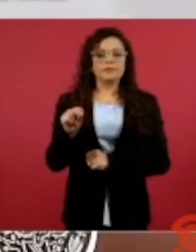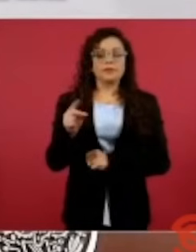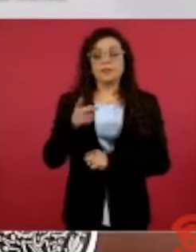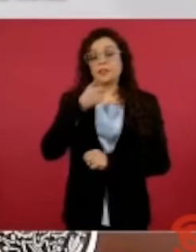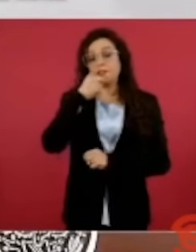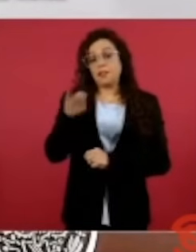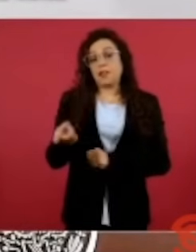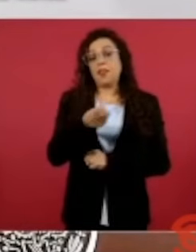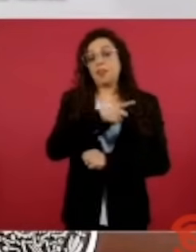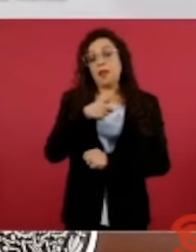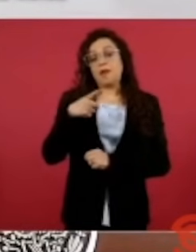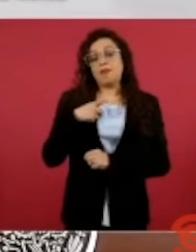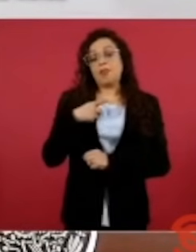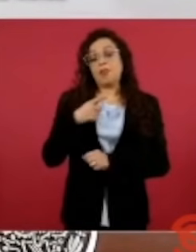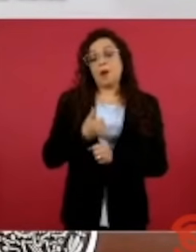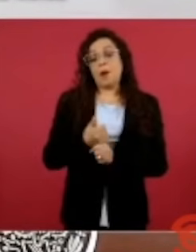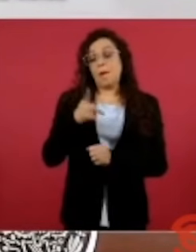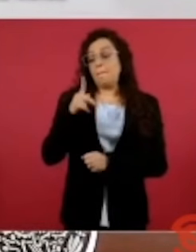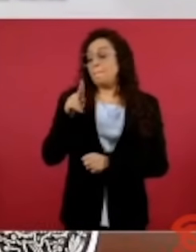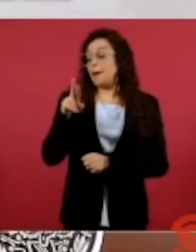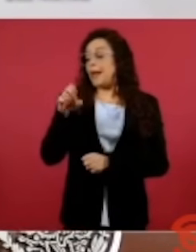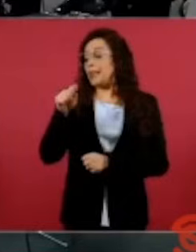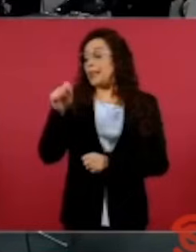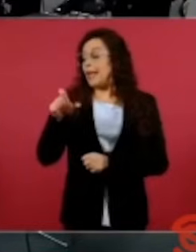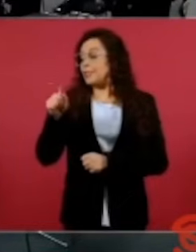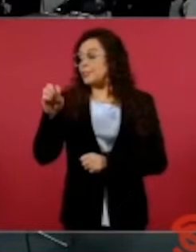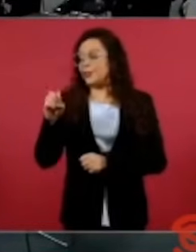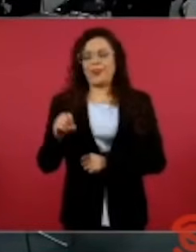pretexto el debido proceso